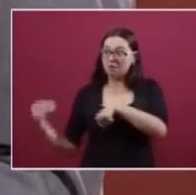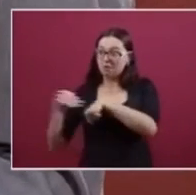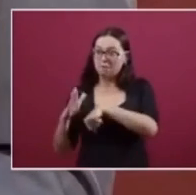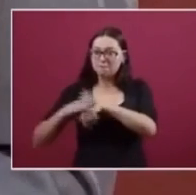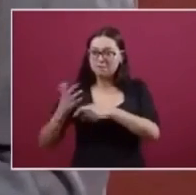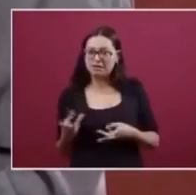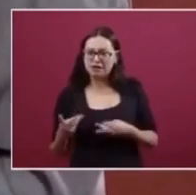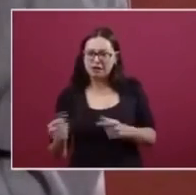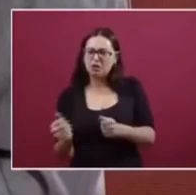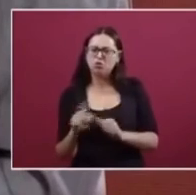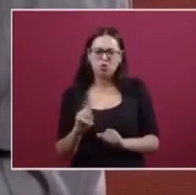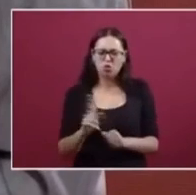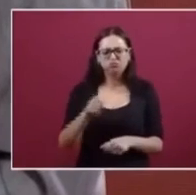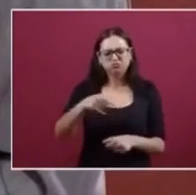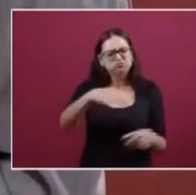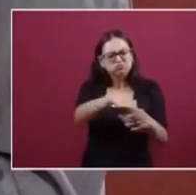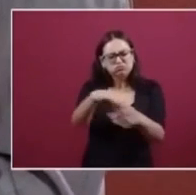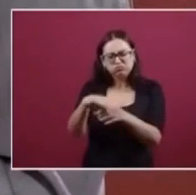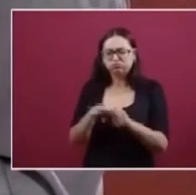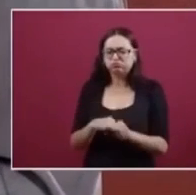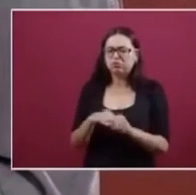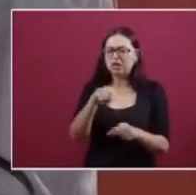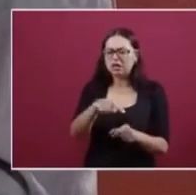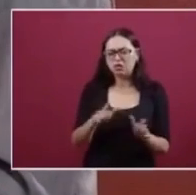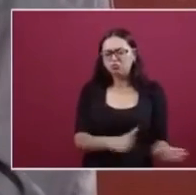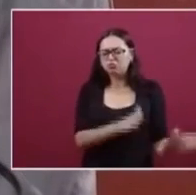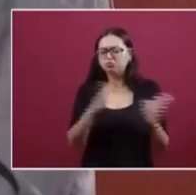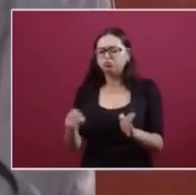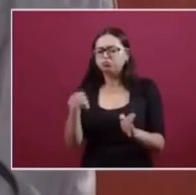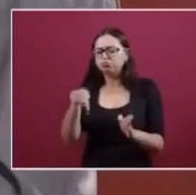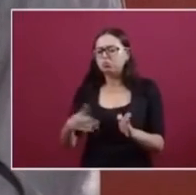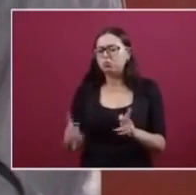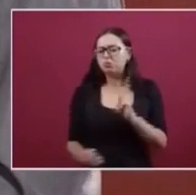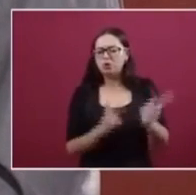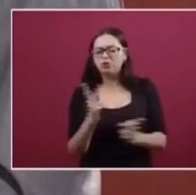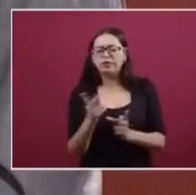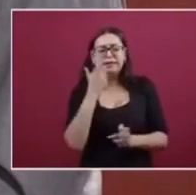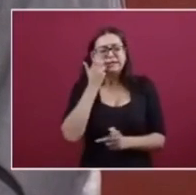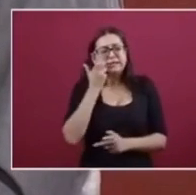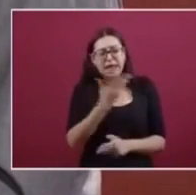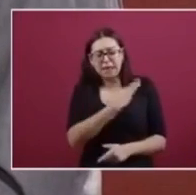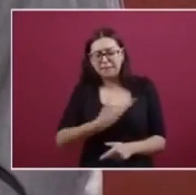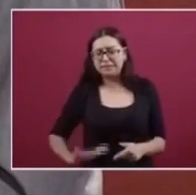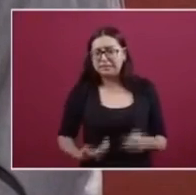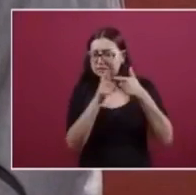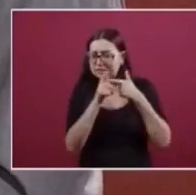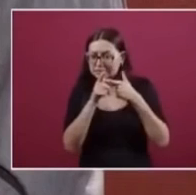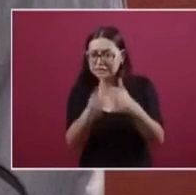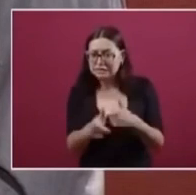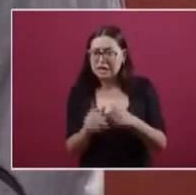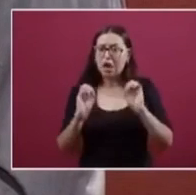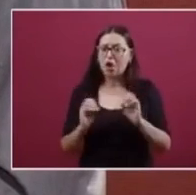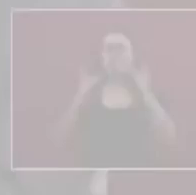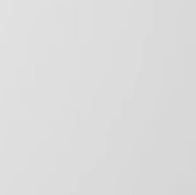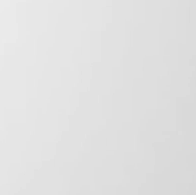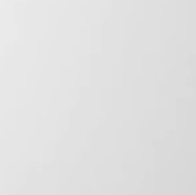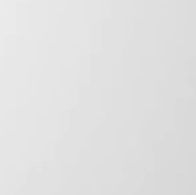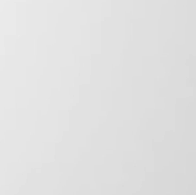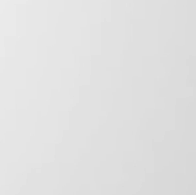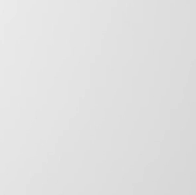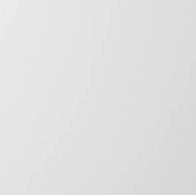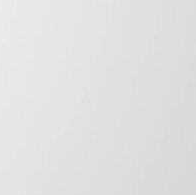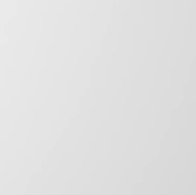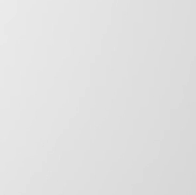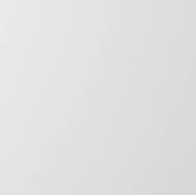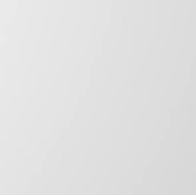hay una boleta, nada más preguntando, ¿quieres que continúe el presidente o que renuncie? Con